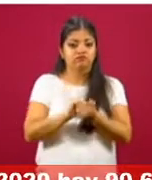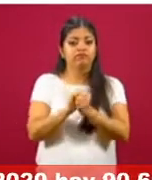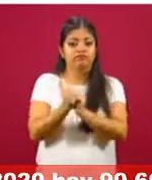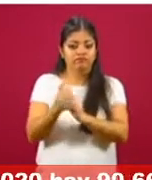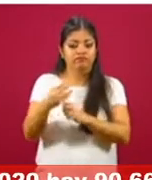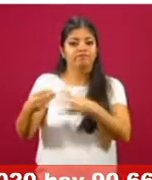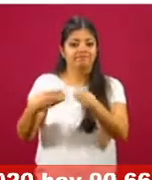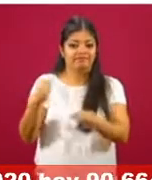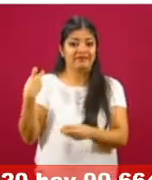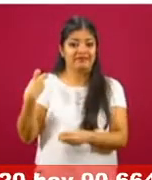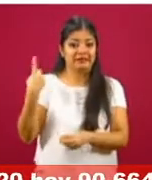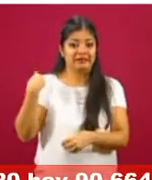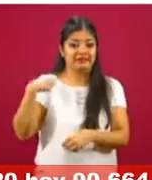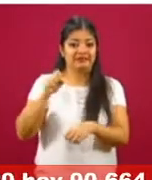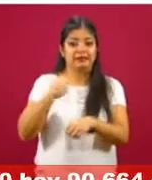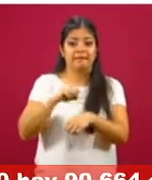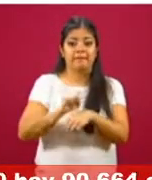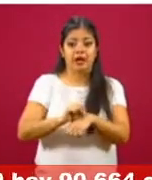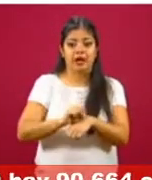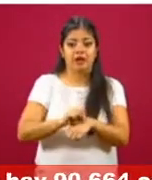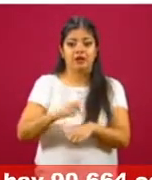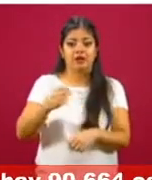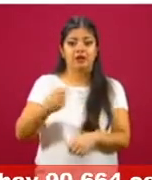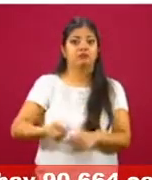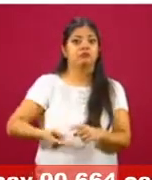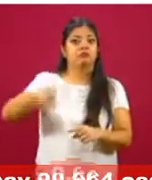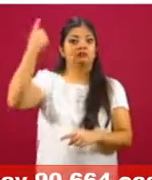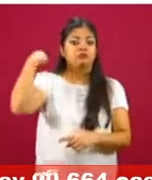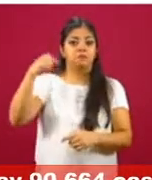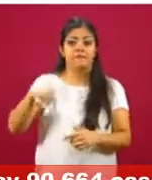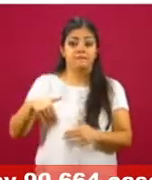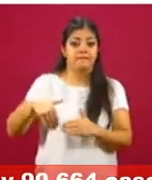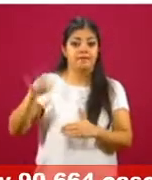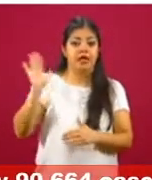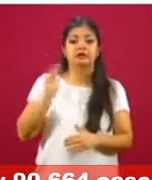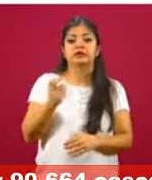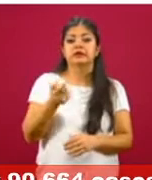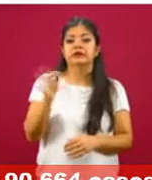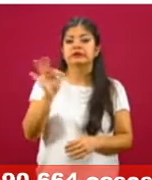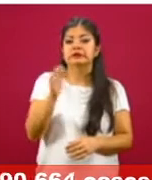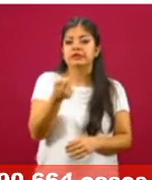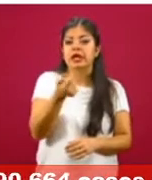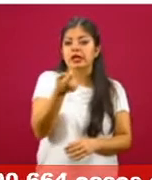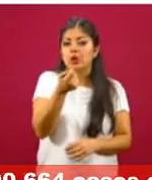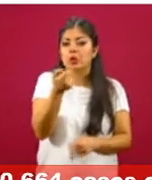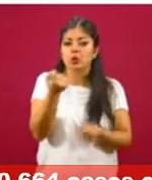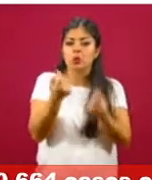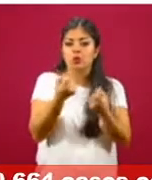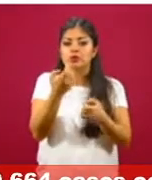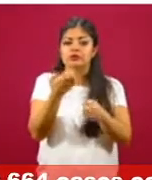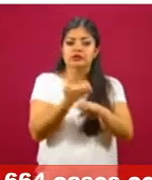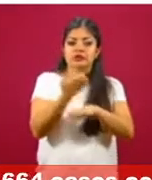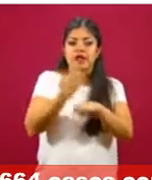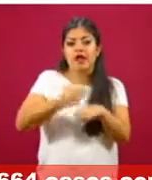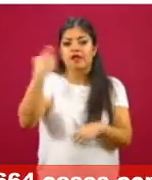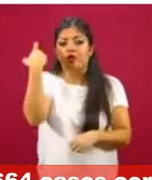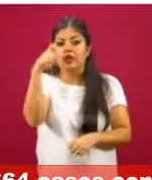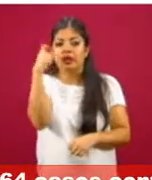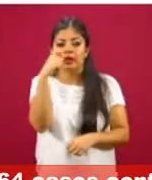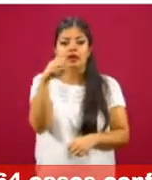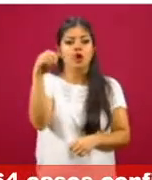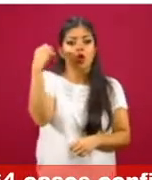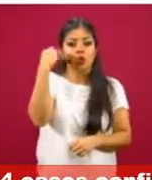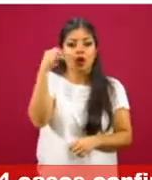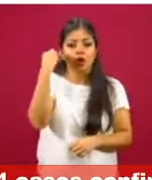en esta semana que comparado con la semana anterior. Solo algunos pocos estados, concretamente Querétaro y Oaxaca,